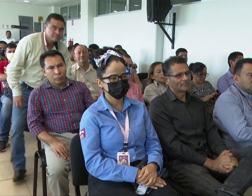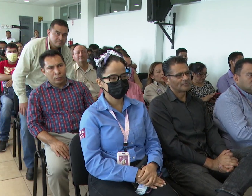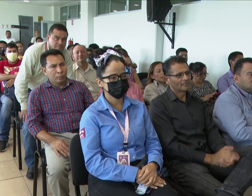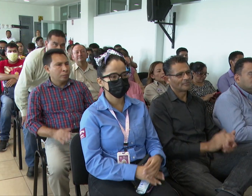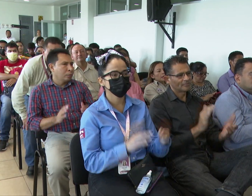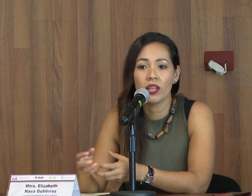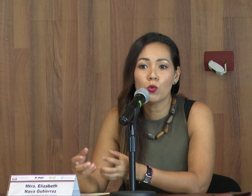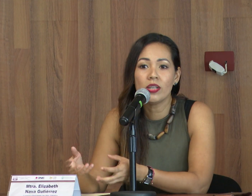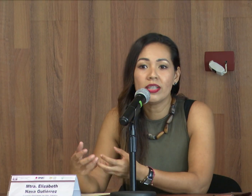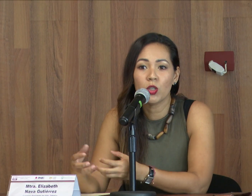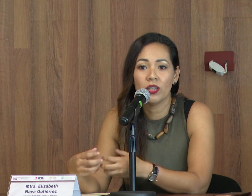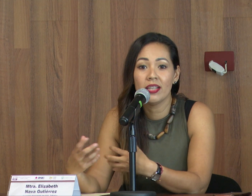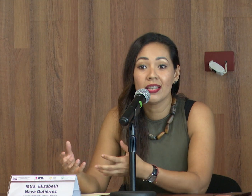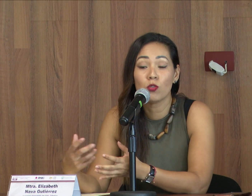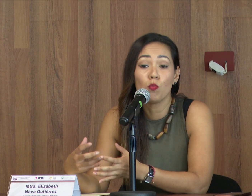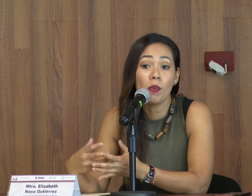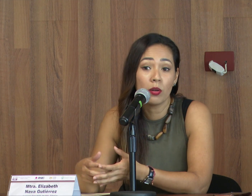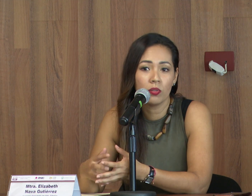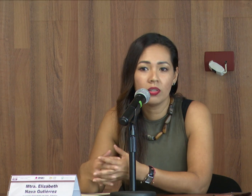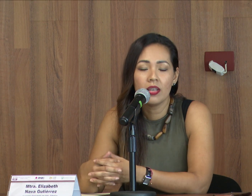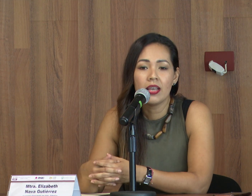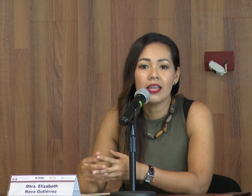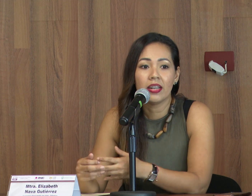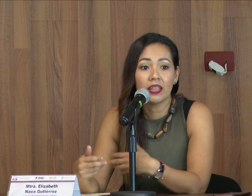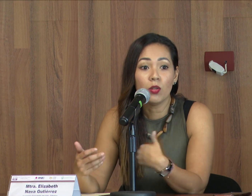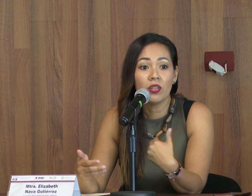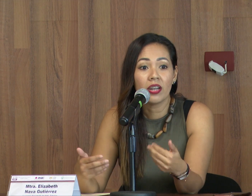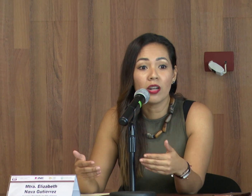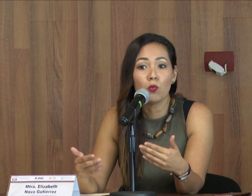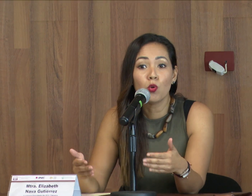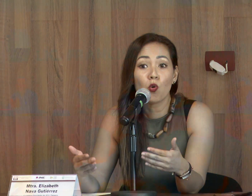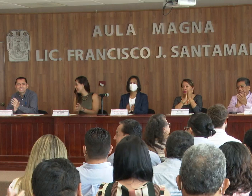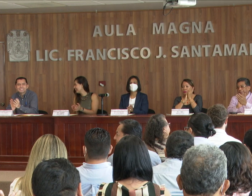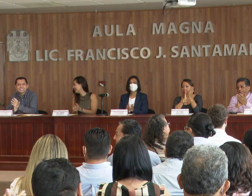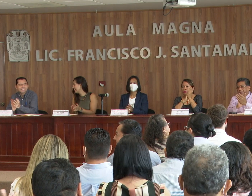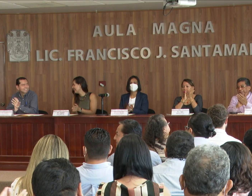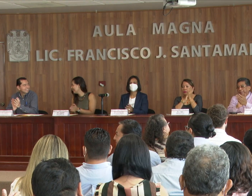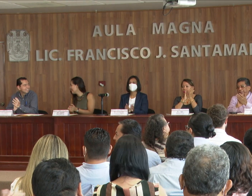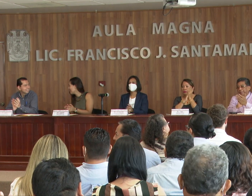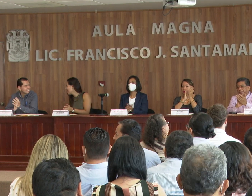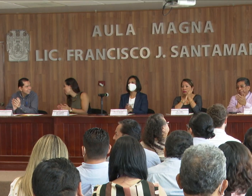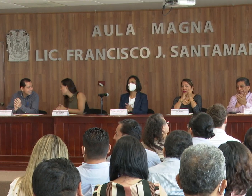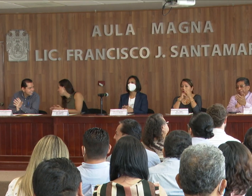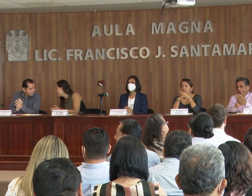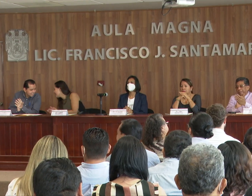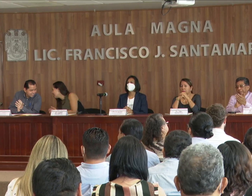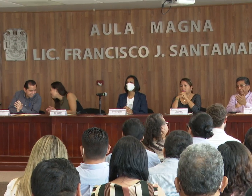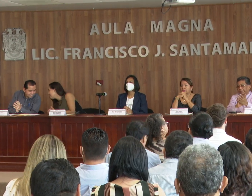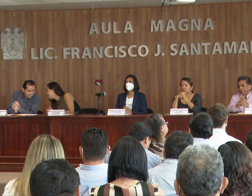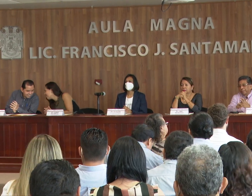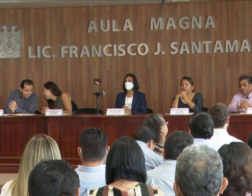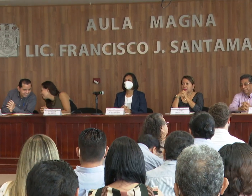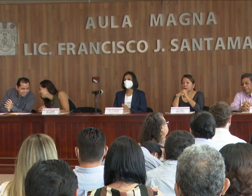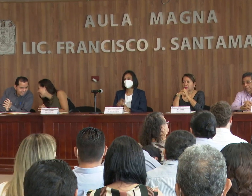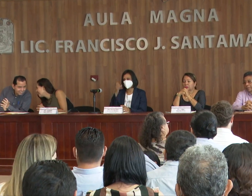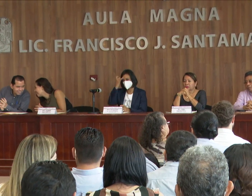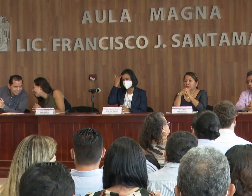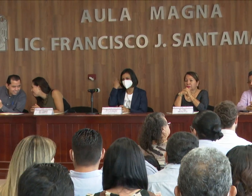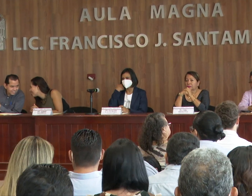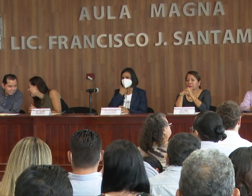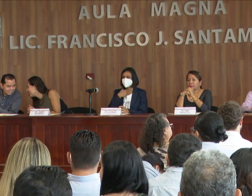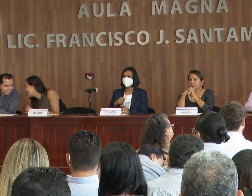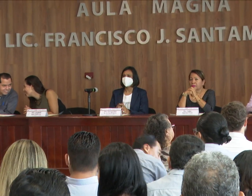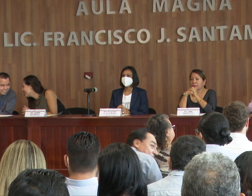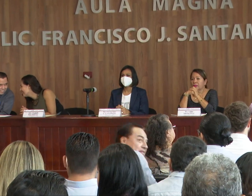Tabasco, Elizabeth Nava Gutiérrez, la directora de la División Académica de Ciencias Sociales y Humanidades de la UJAT, Felipa Neri Sánchez, entre